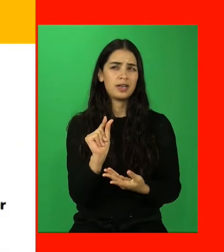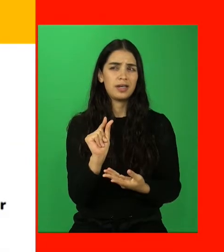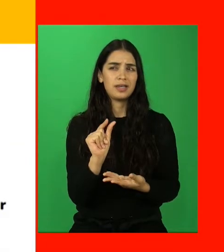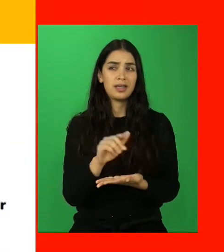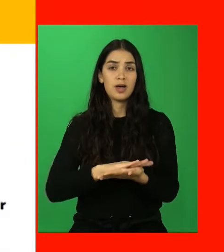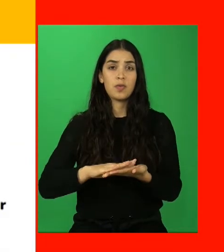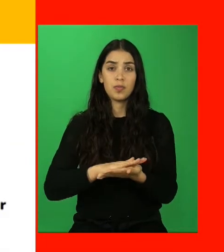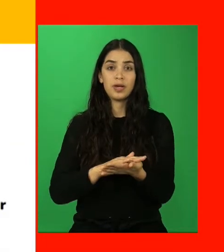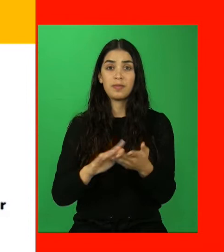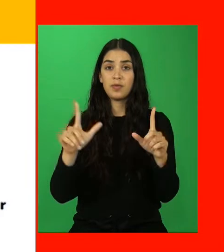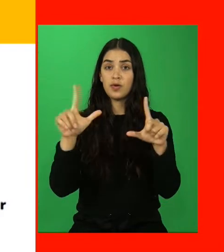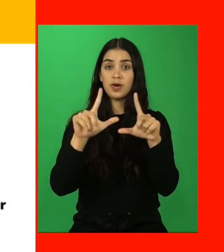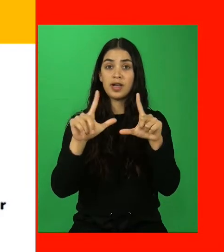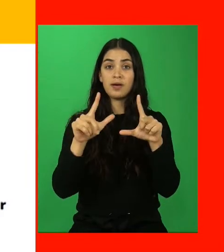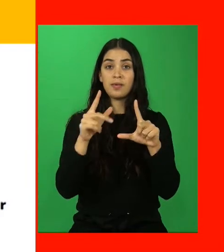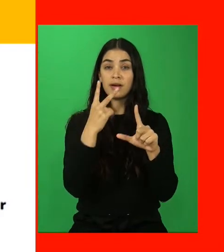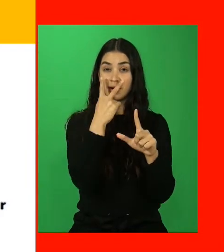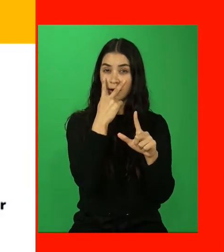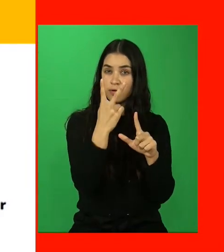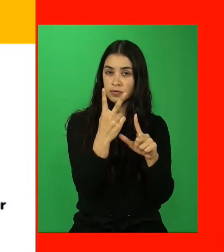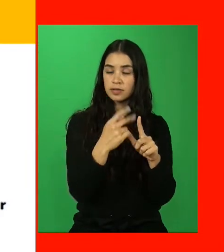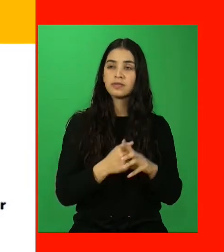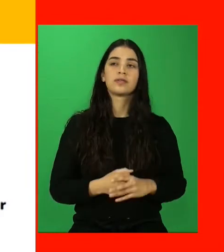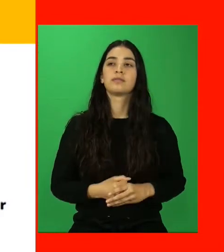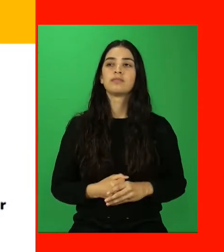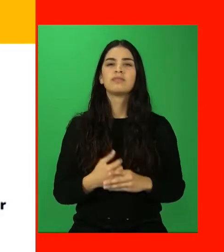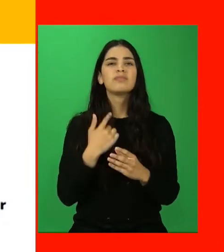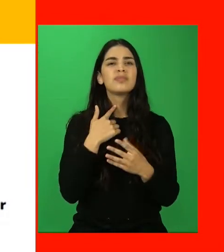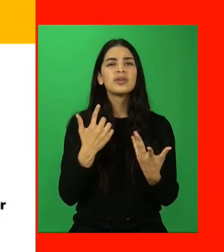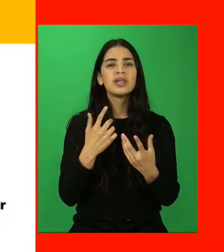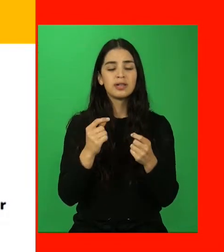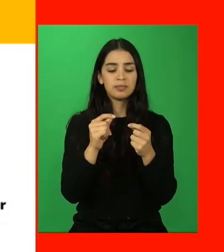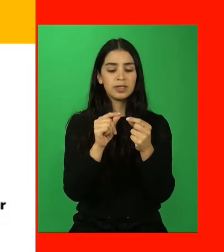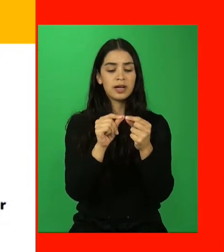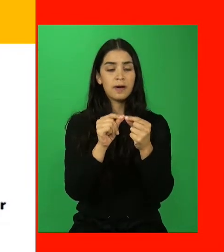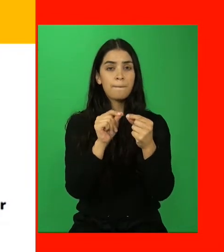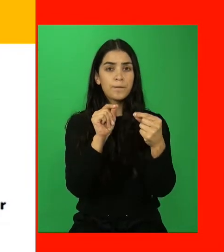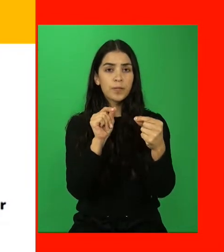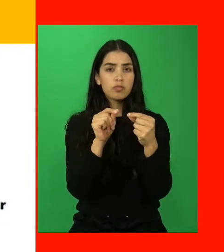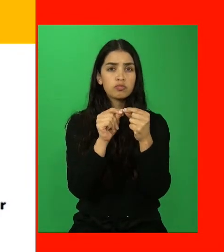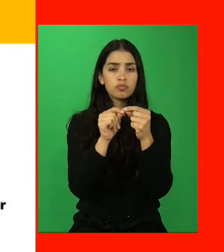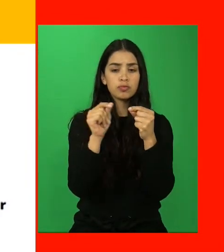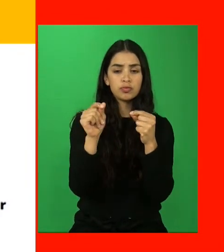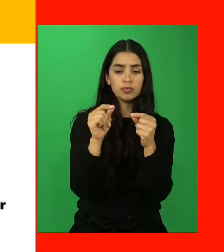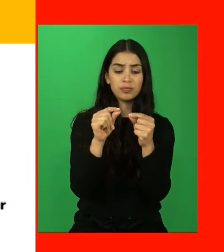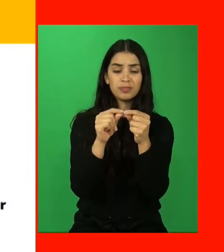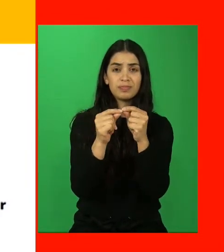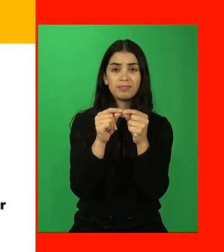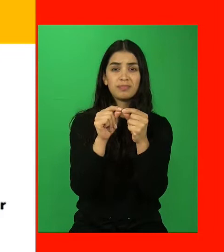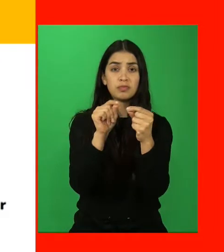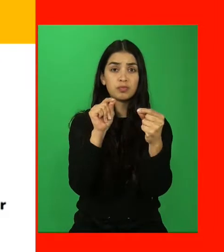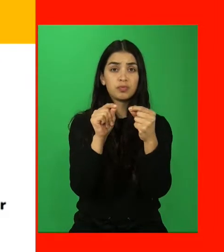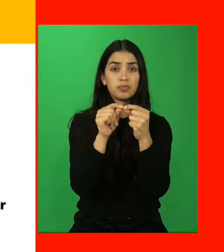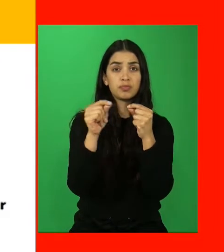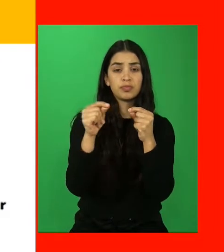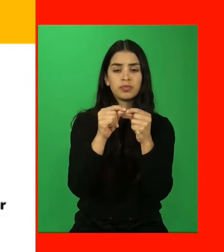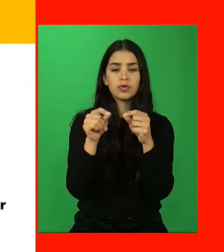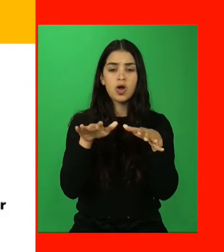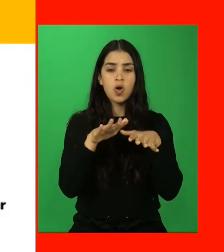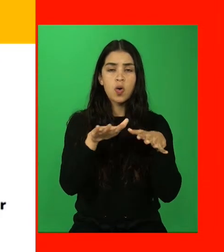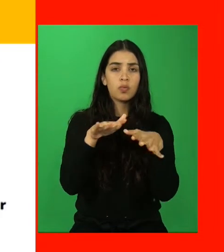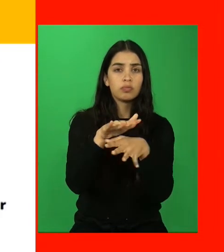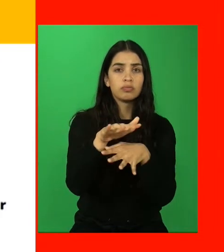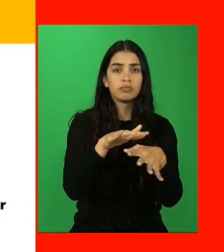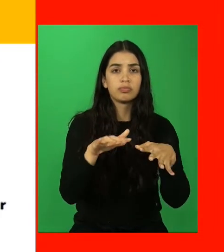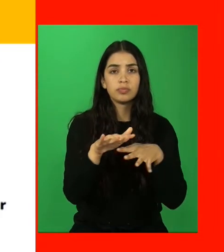esta imagen, porque las partículas están muy separadas unas de otras y se mueven